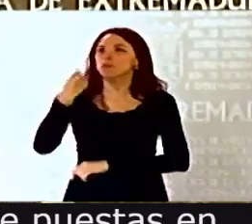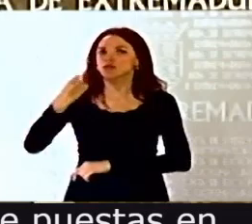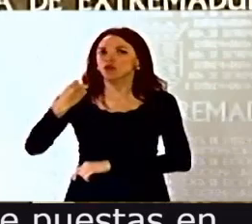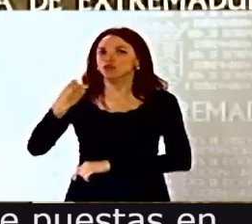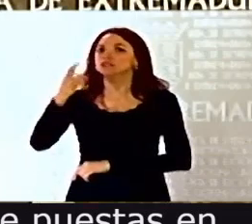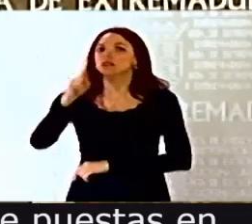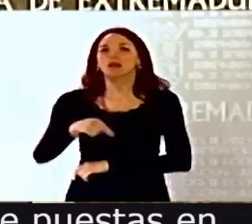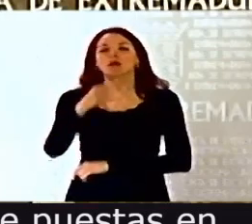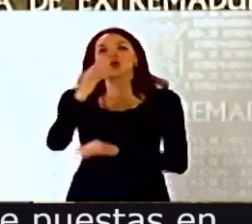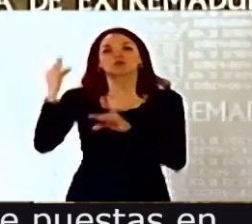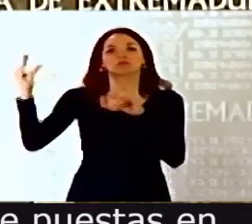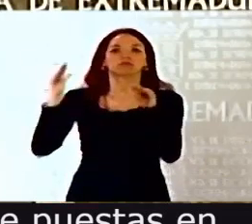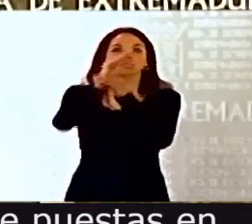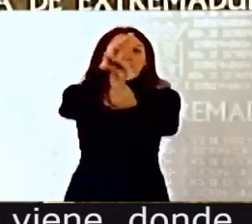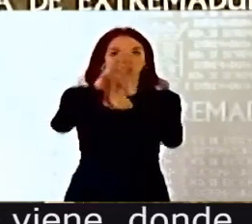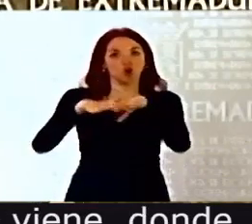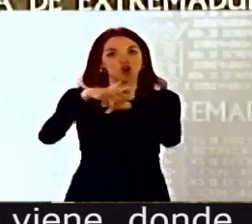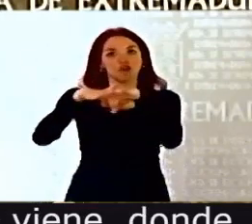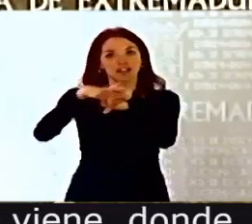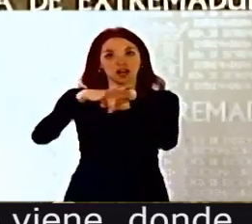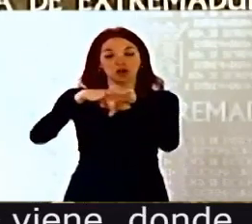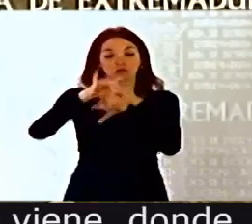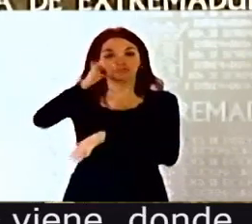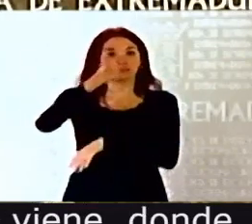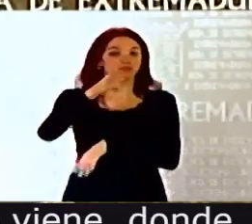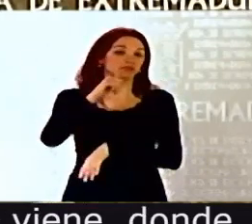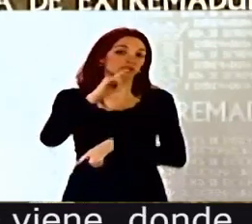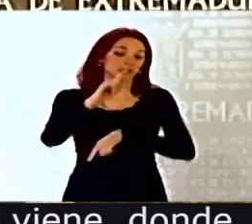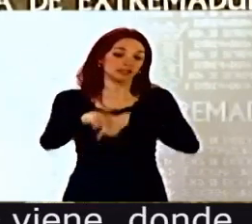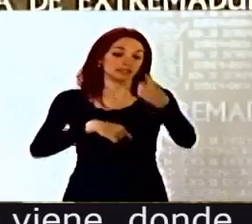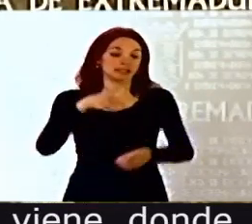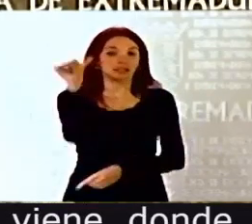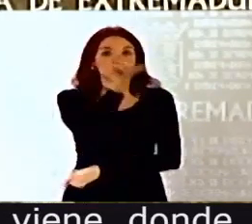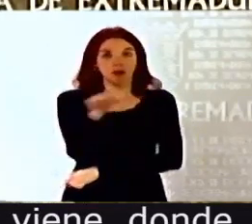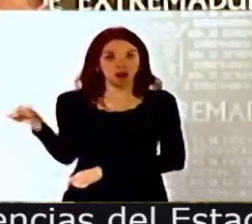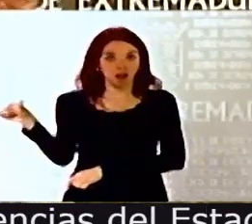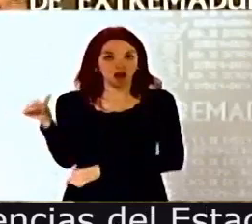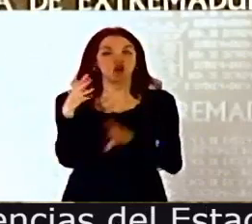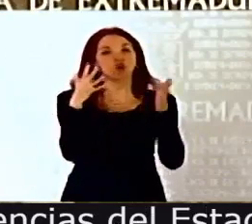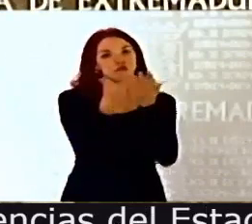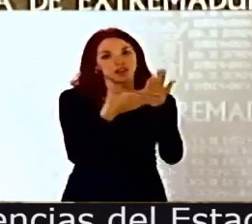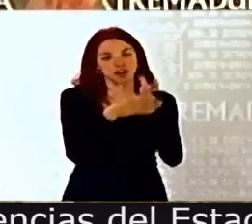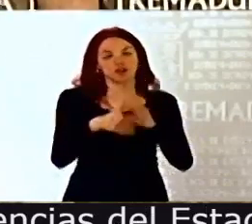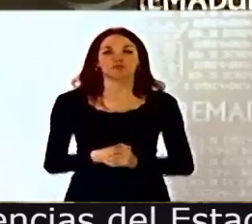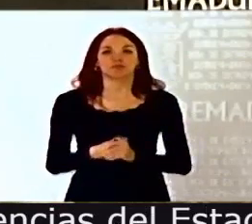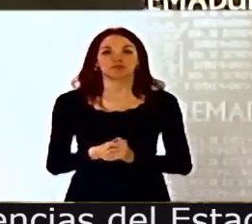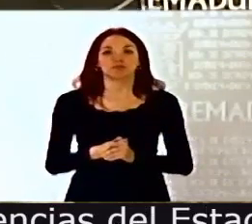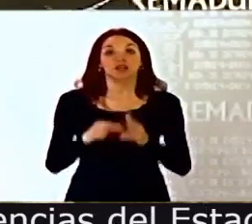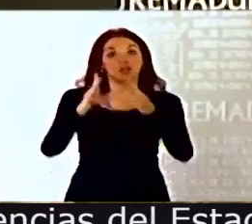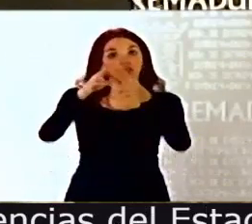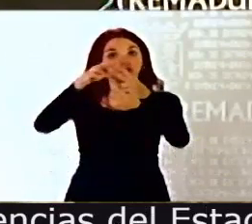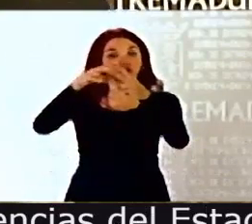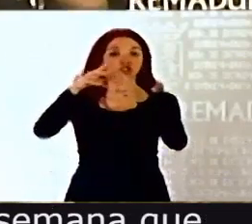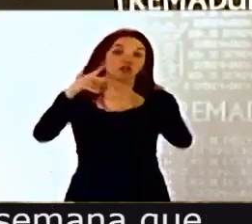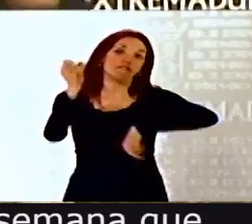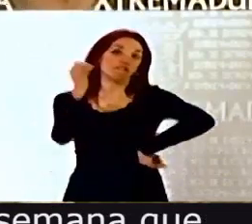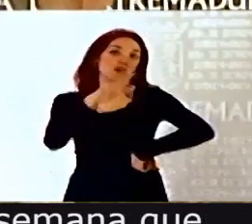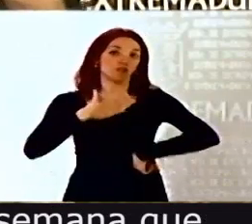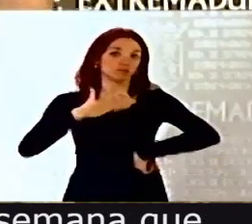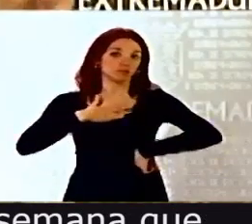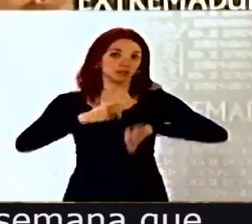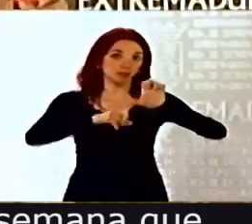de transferencias del Estado, que aprobaremos en el Consejo de Gobierno de la semana que viene. Estas 2 ayudas, tanto las que son con fondos de aquí